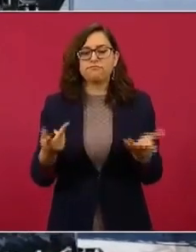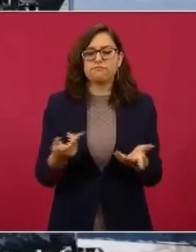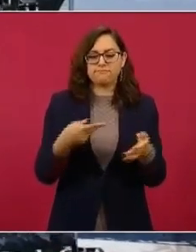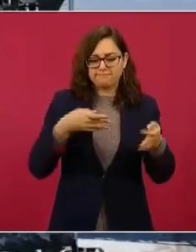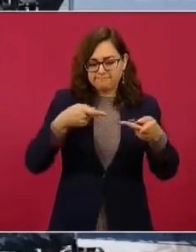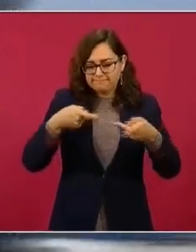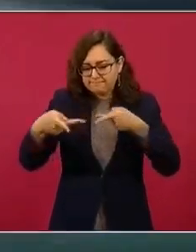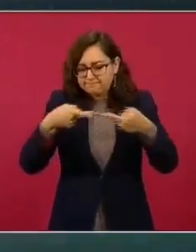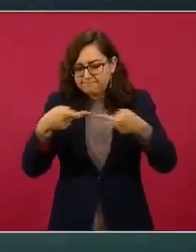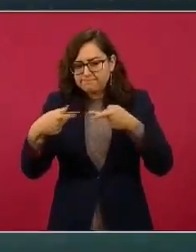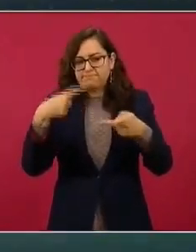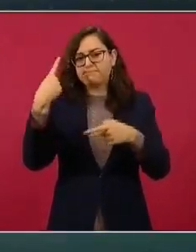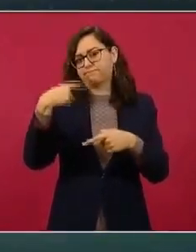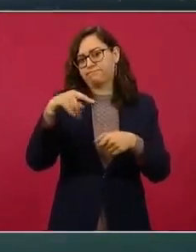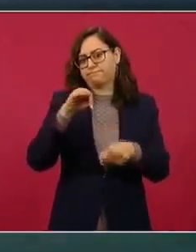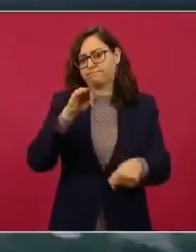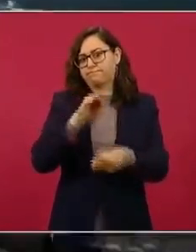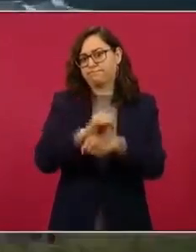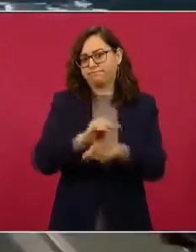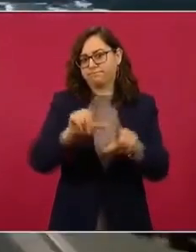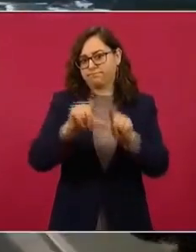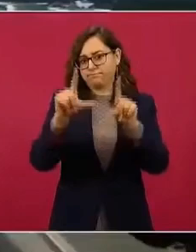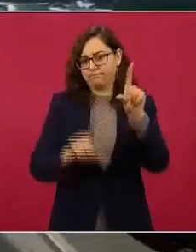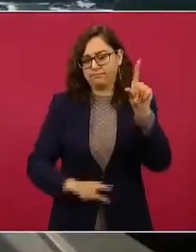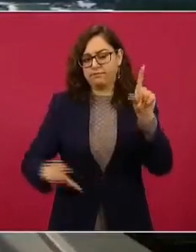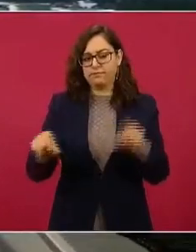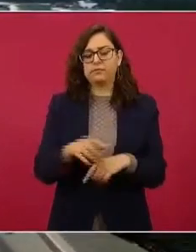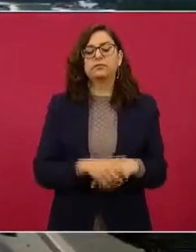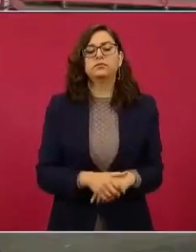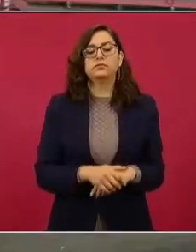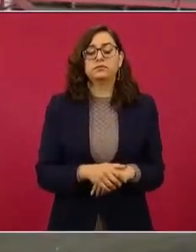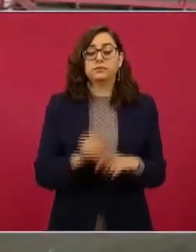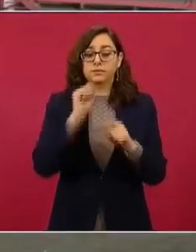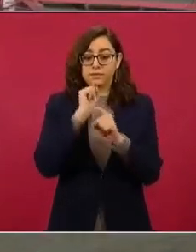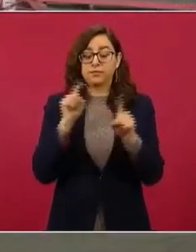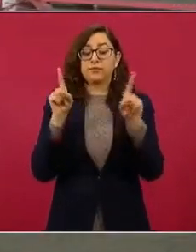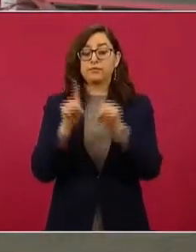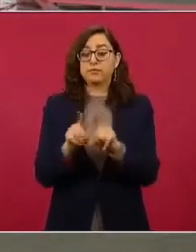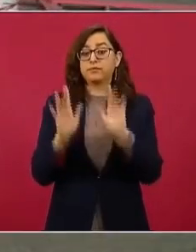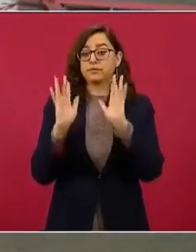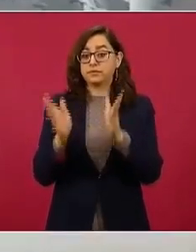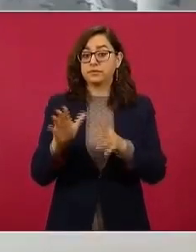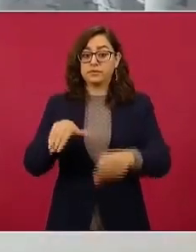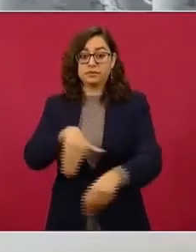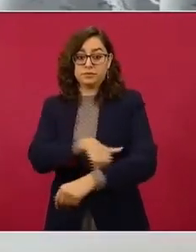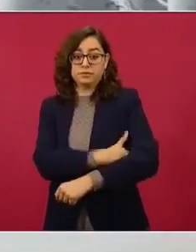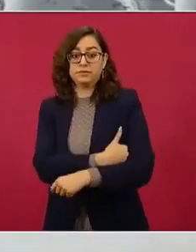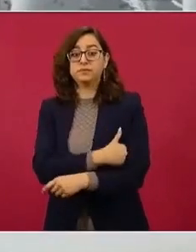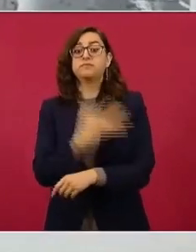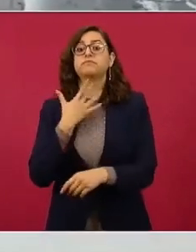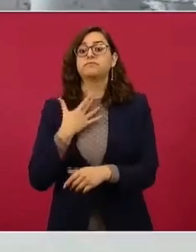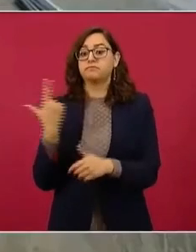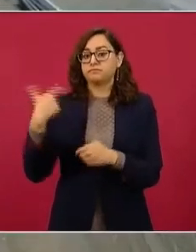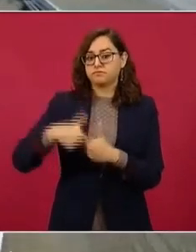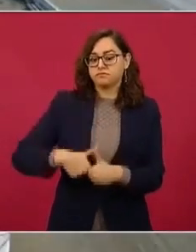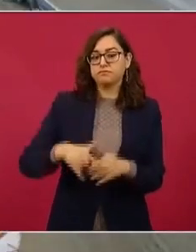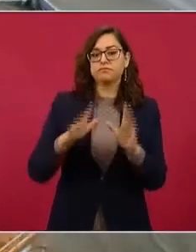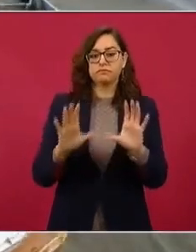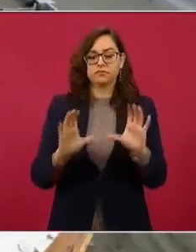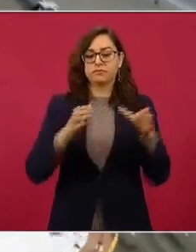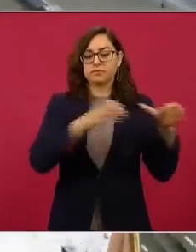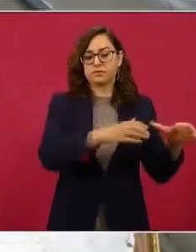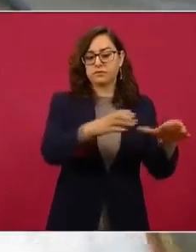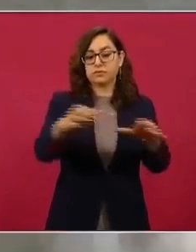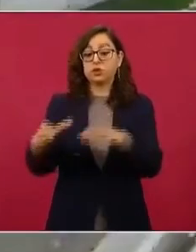los mexicanos. También continúa el trabajo en la última fase en el área de almacenamiento con pintura, rotulado e integración de los 90